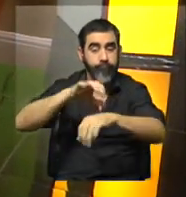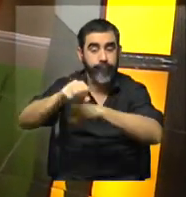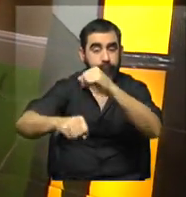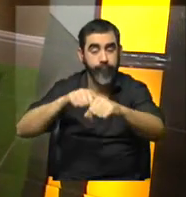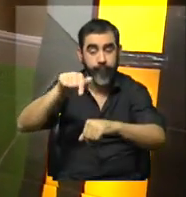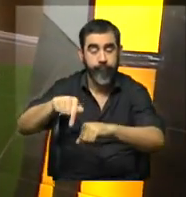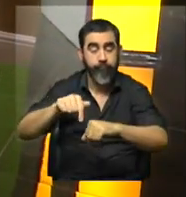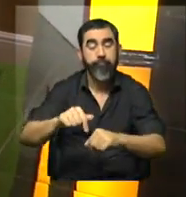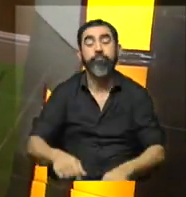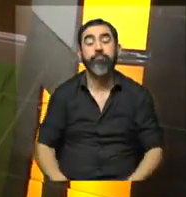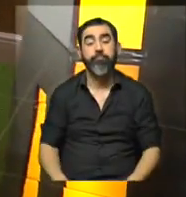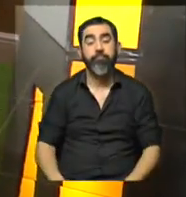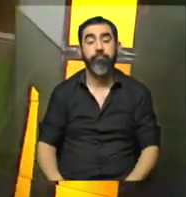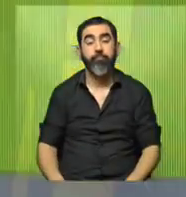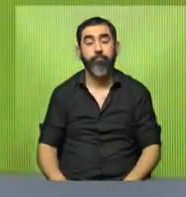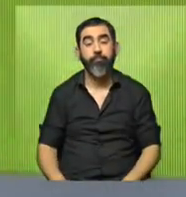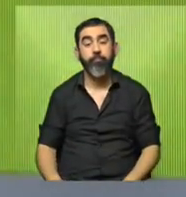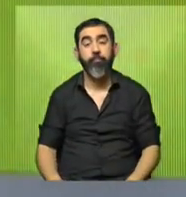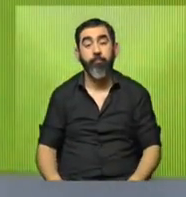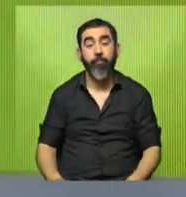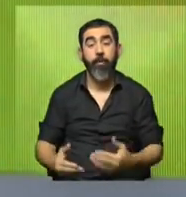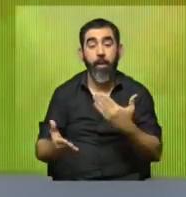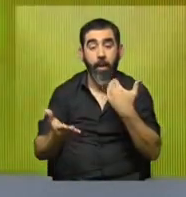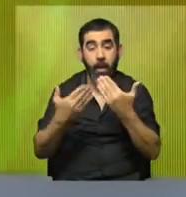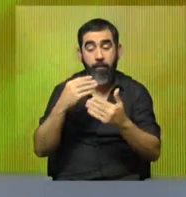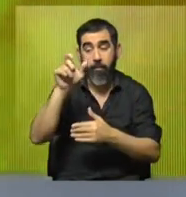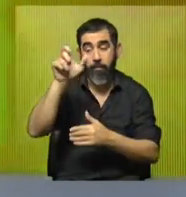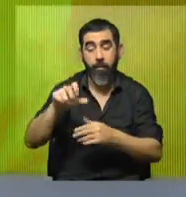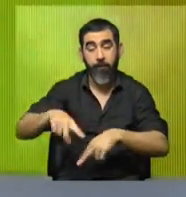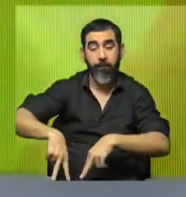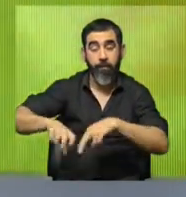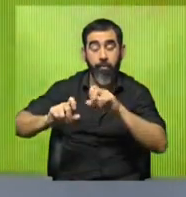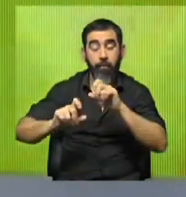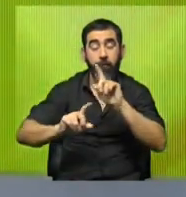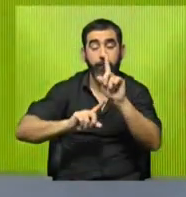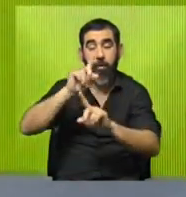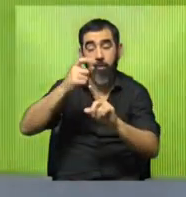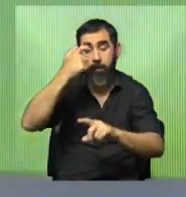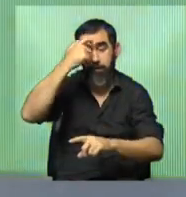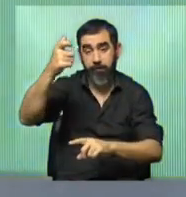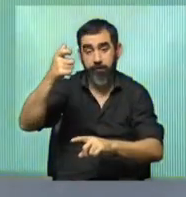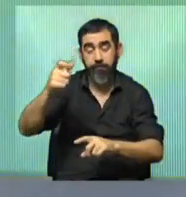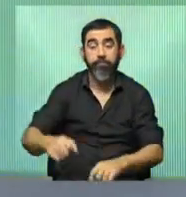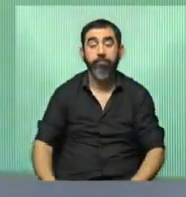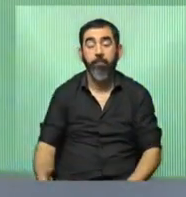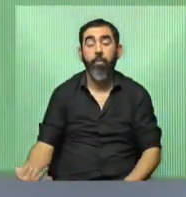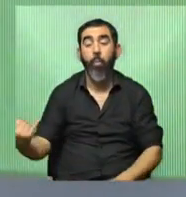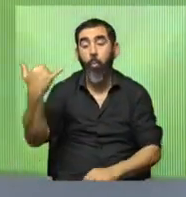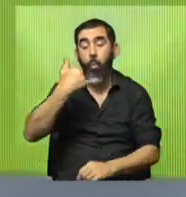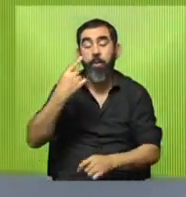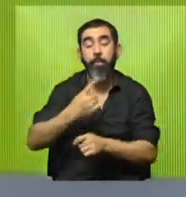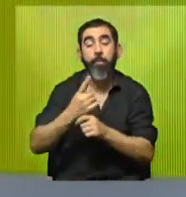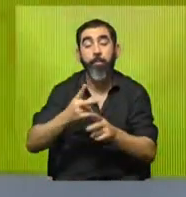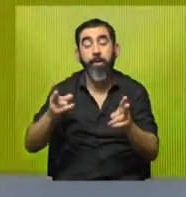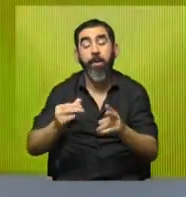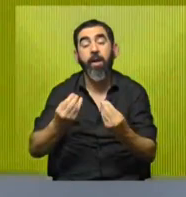otras especies nativas. Para eso hablamos con Alejandro Braseiro, que es investigador de la Facultad de Ciencias, que nos va a contar en esta primera parte del